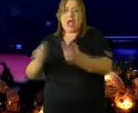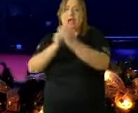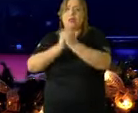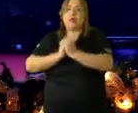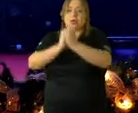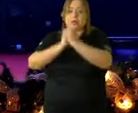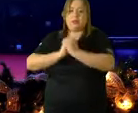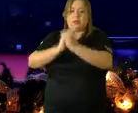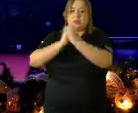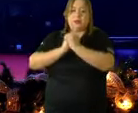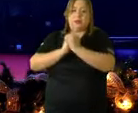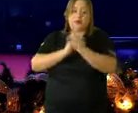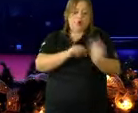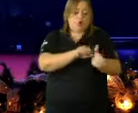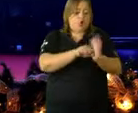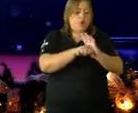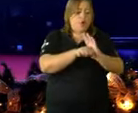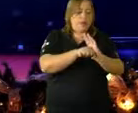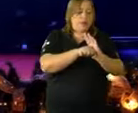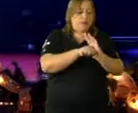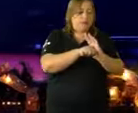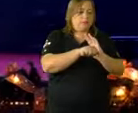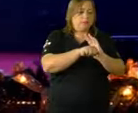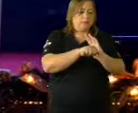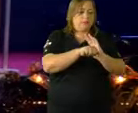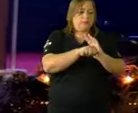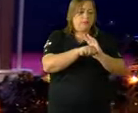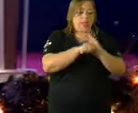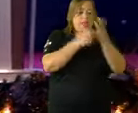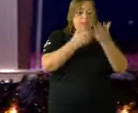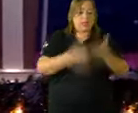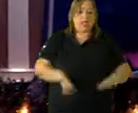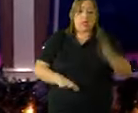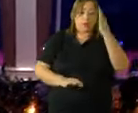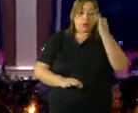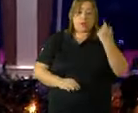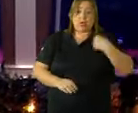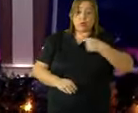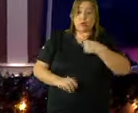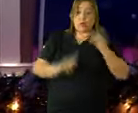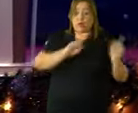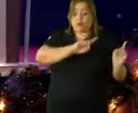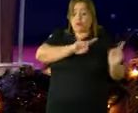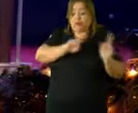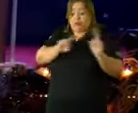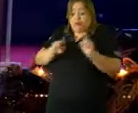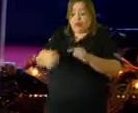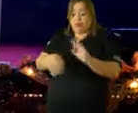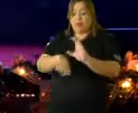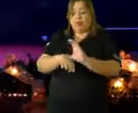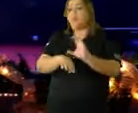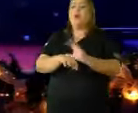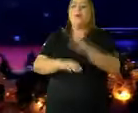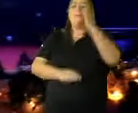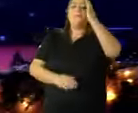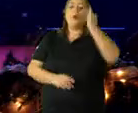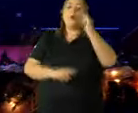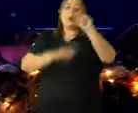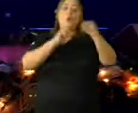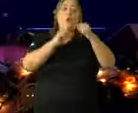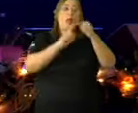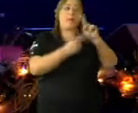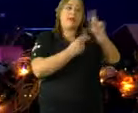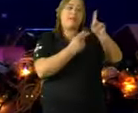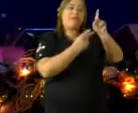COVID va a pasar porque nosotros estamos aquí. Dele gloria a Dios, deje el temor. El perfecto amor echa fuera el